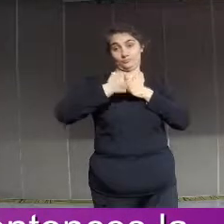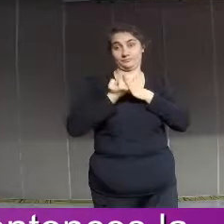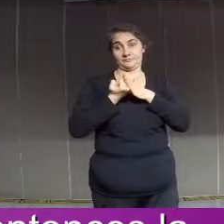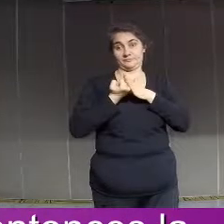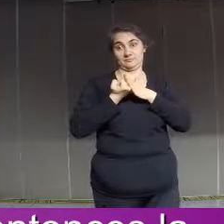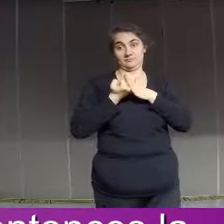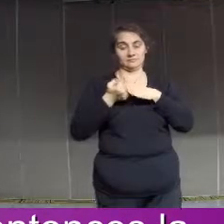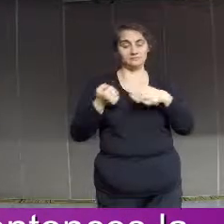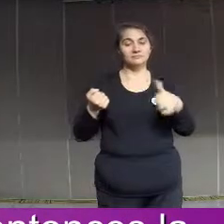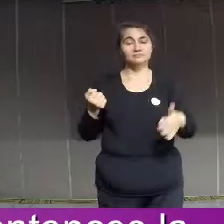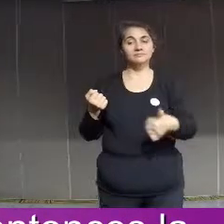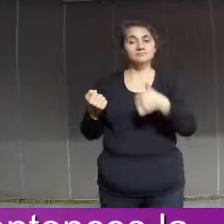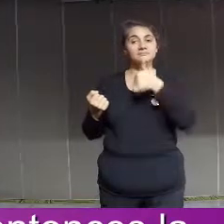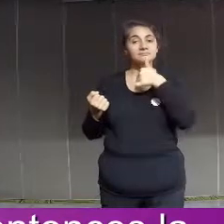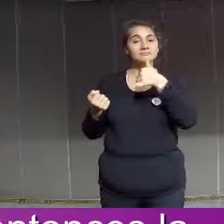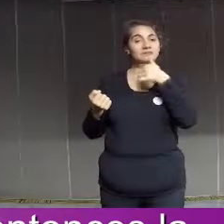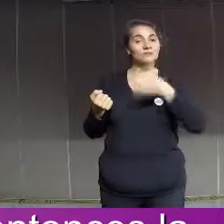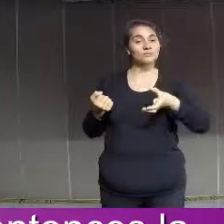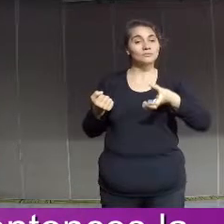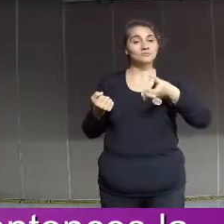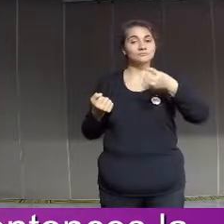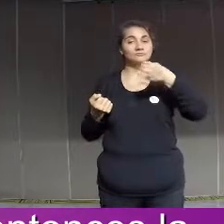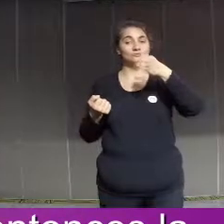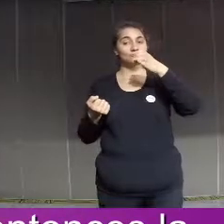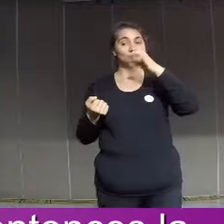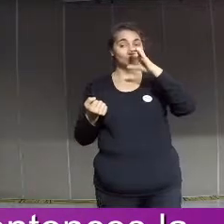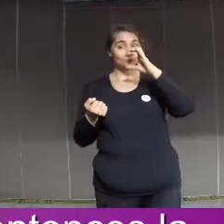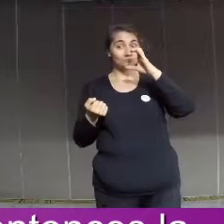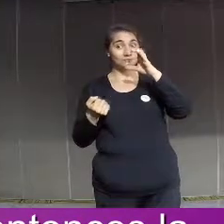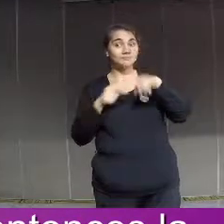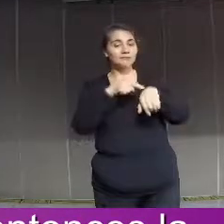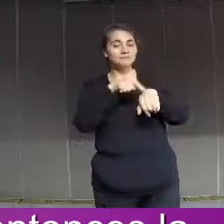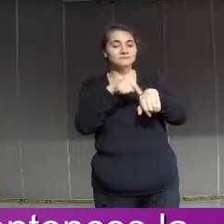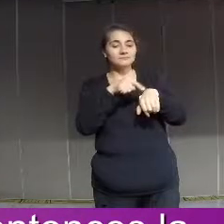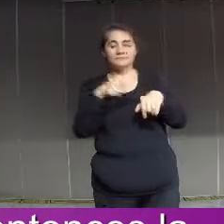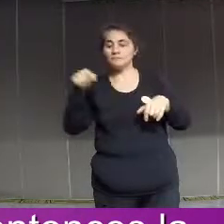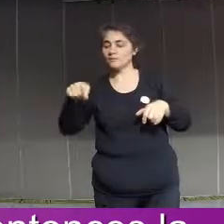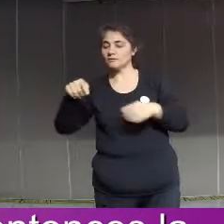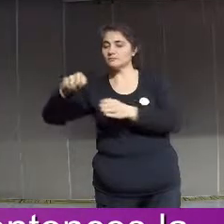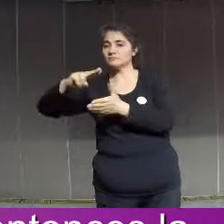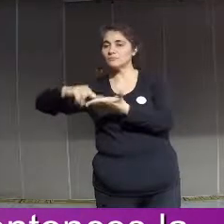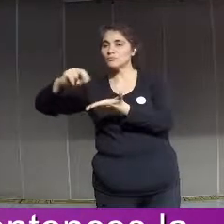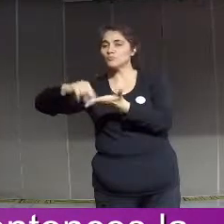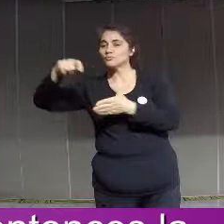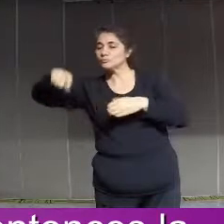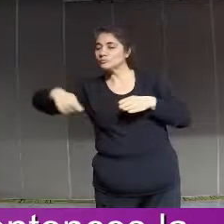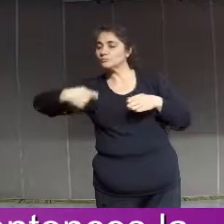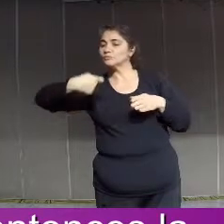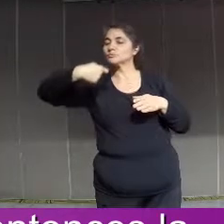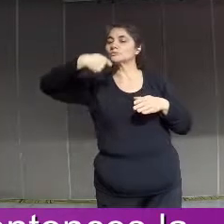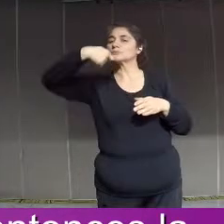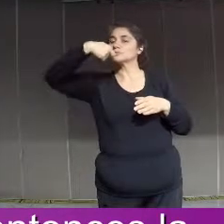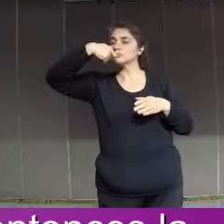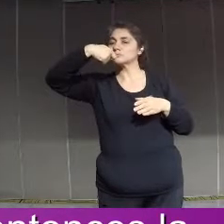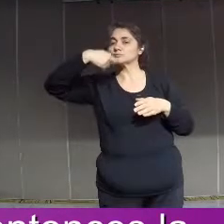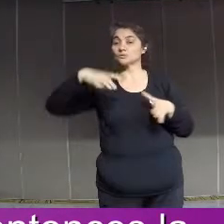está aspirando, bueno, voy a evaluar en tiempo real con un semisólido a ver qué pasa. ¿Qué pasa si un paciente se aspira en el